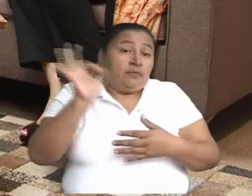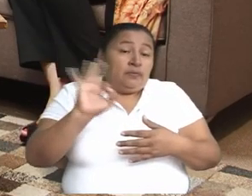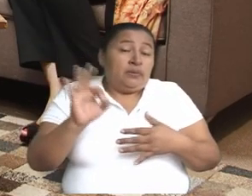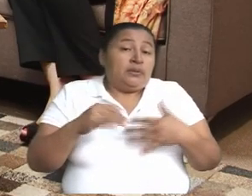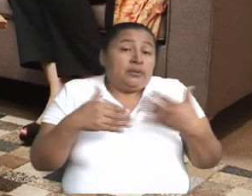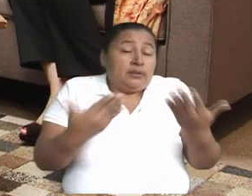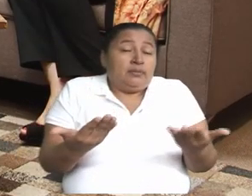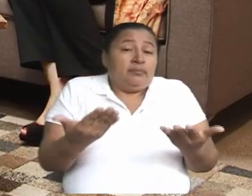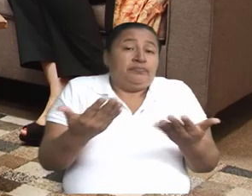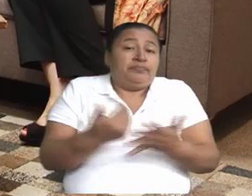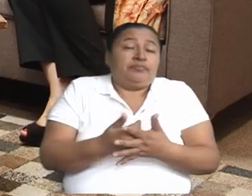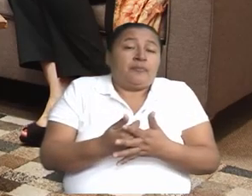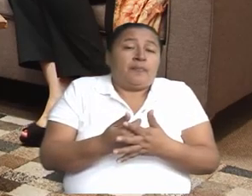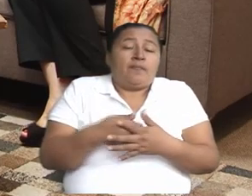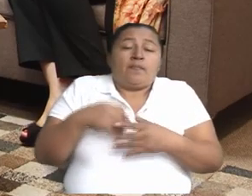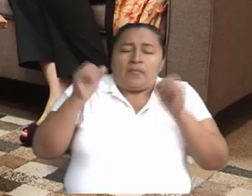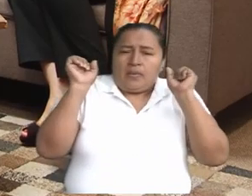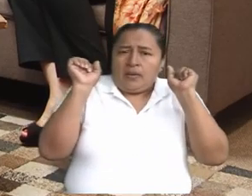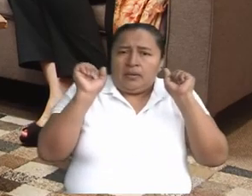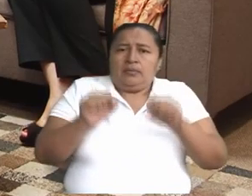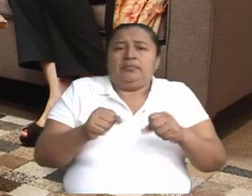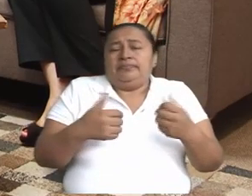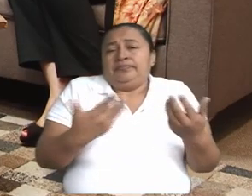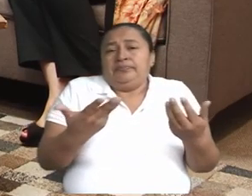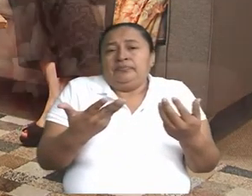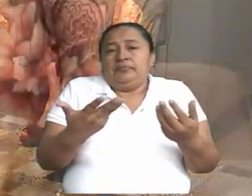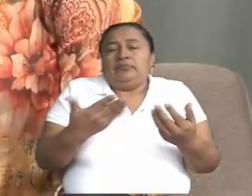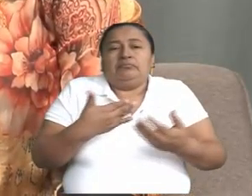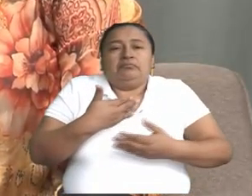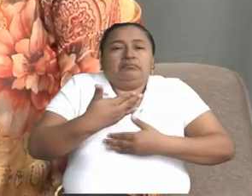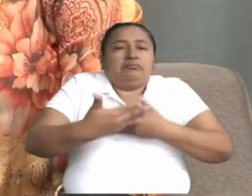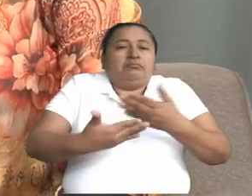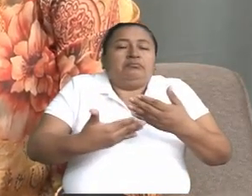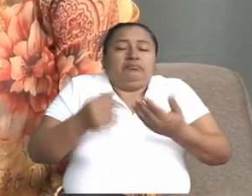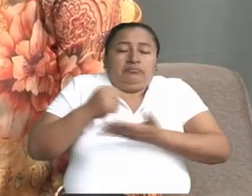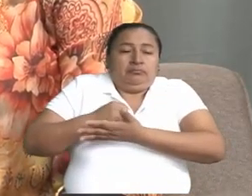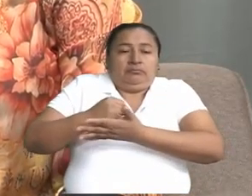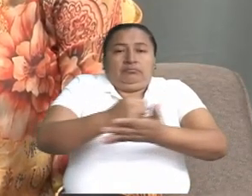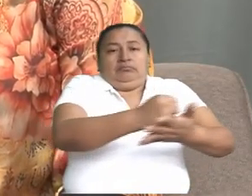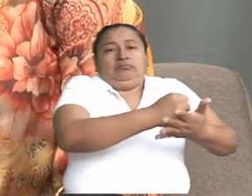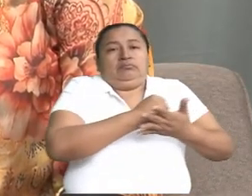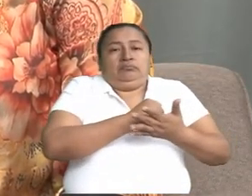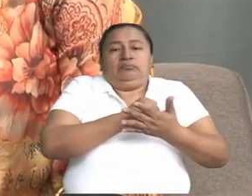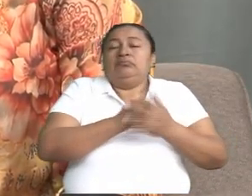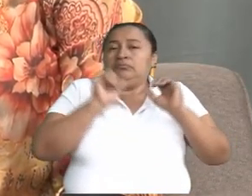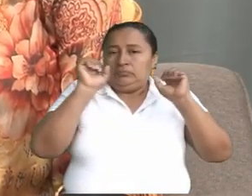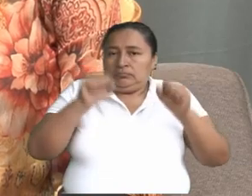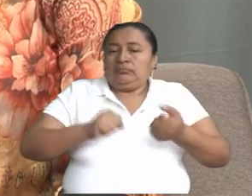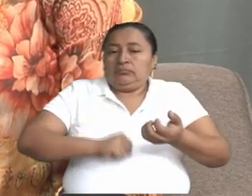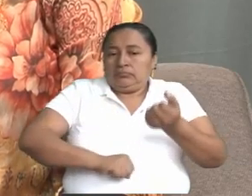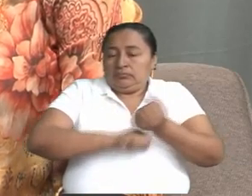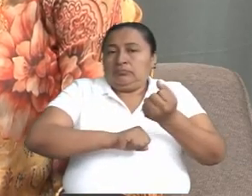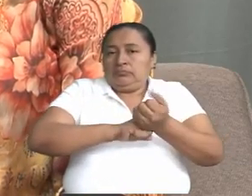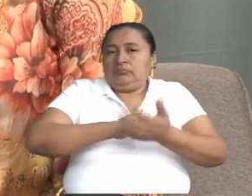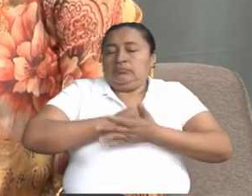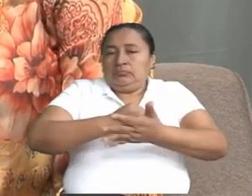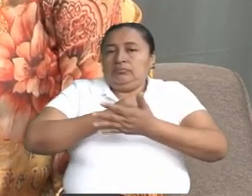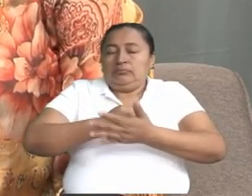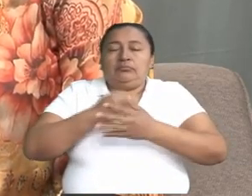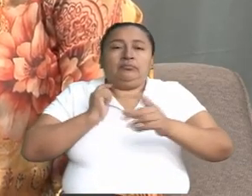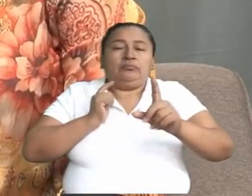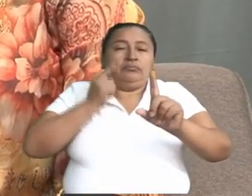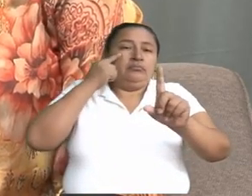que podamos ser solidarios y cooperar en el propósito